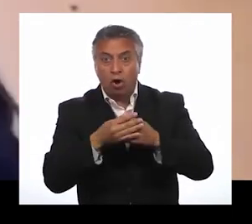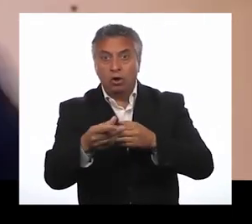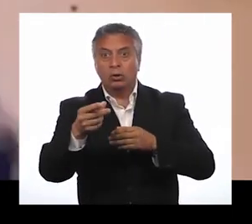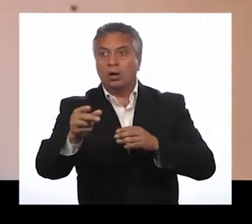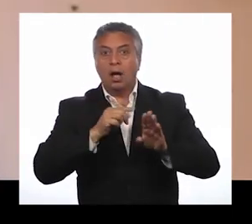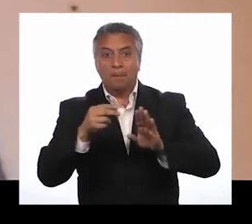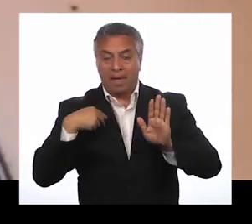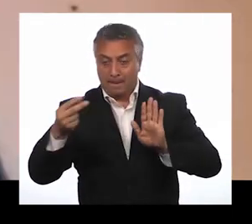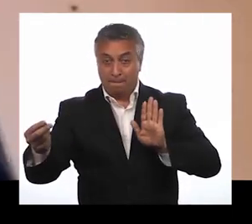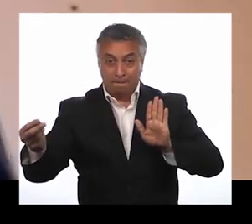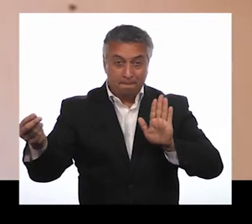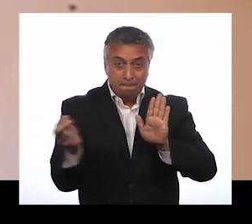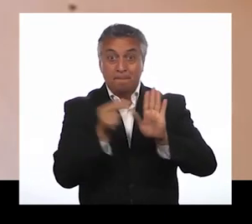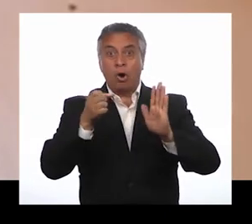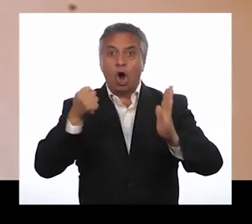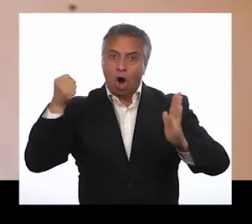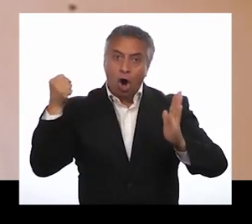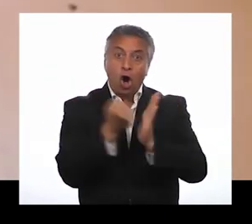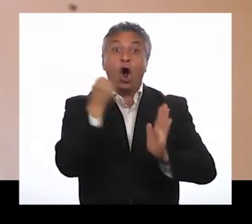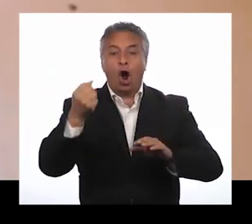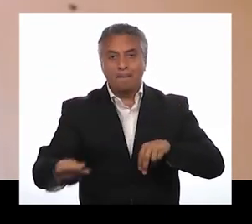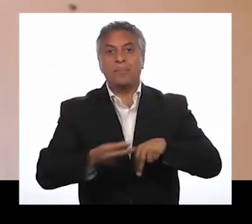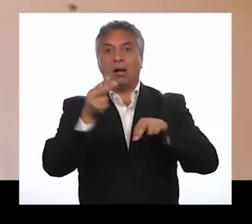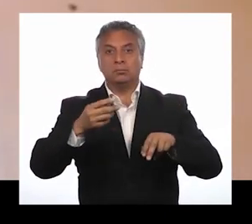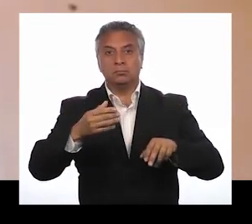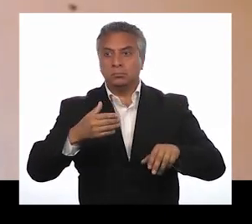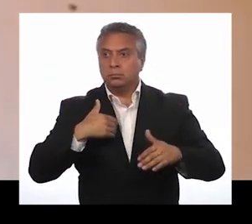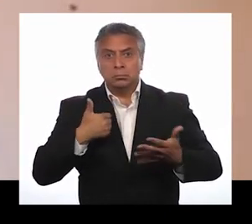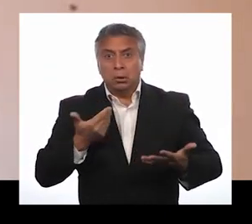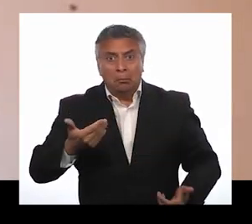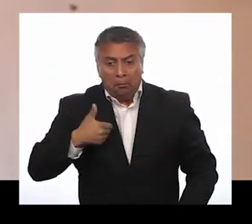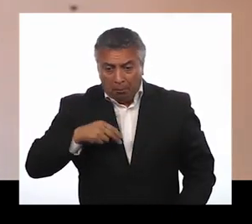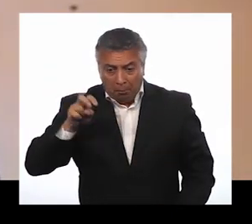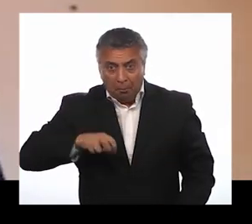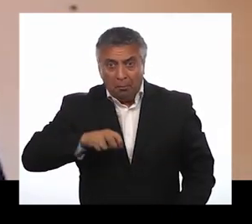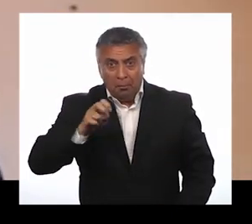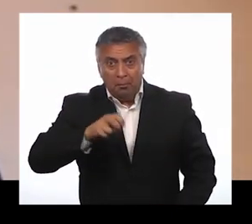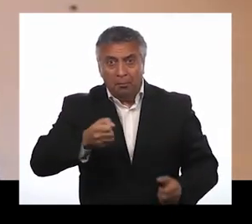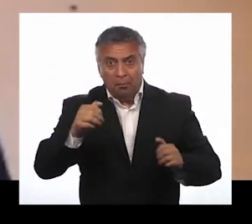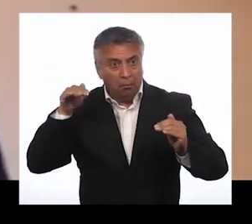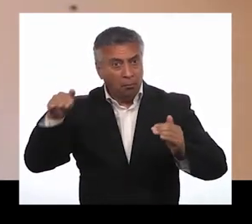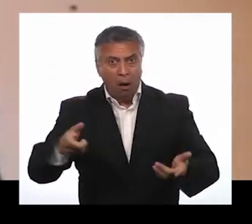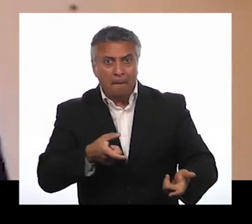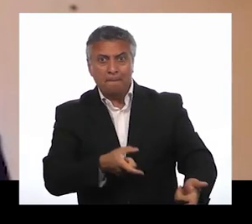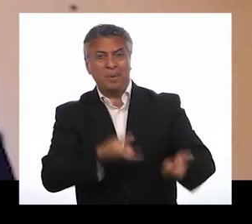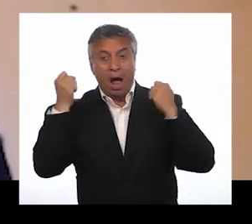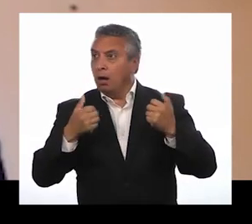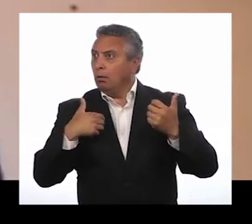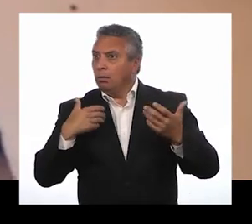en eso rebota y me choca a mí. Ir caminando por una calle normal, que venga alguien y dispare de la